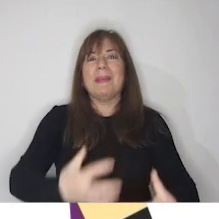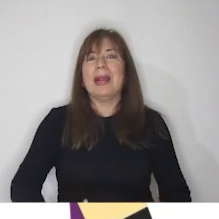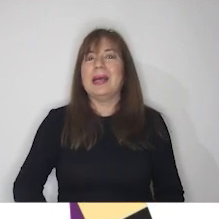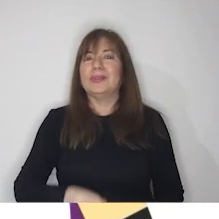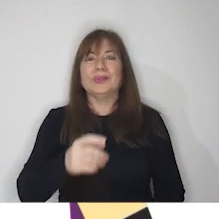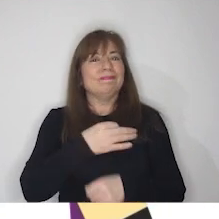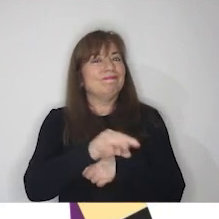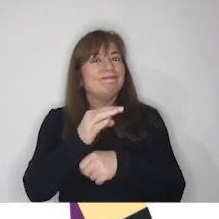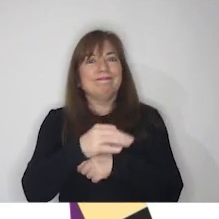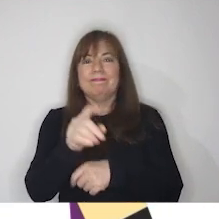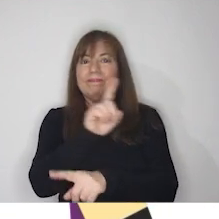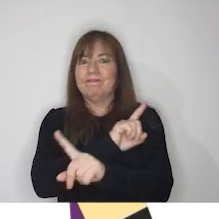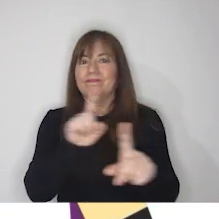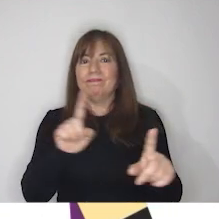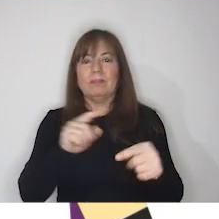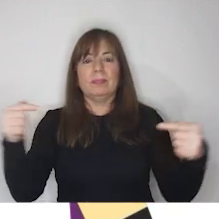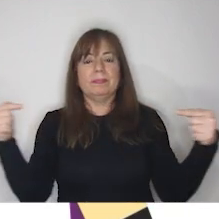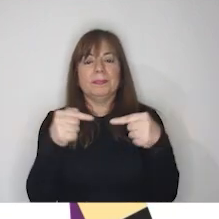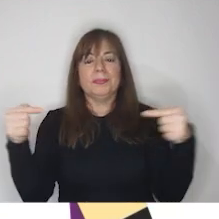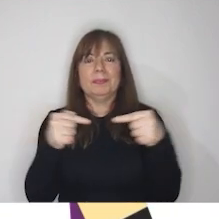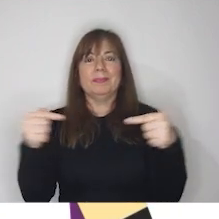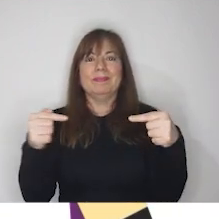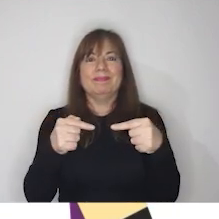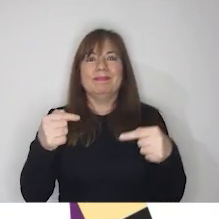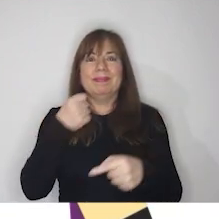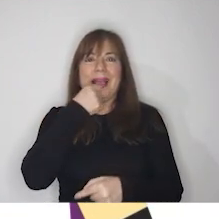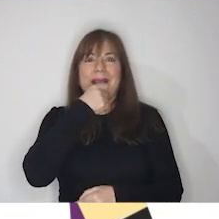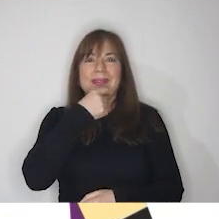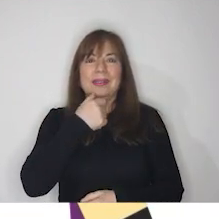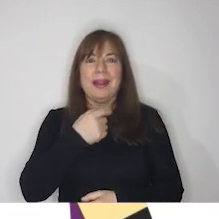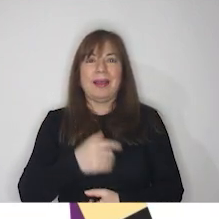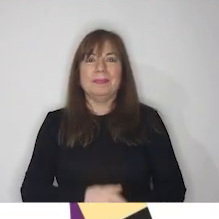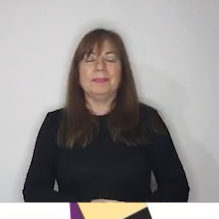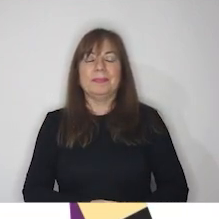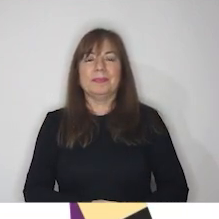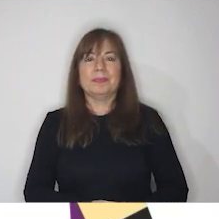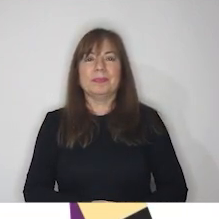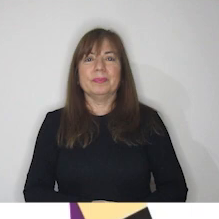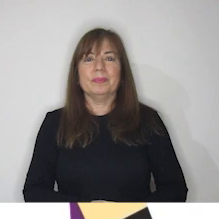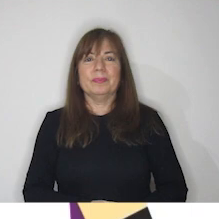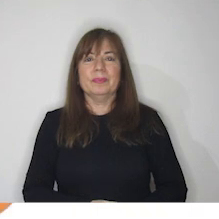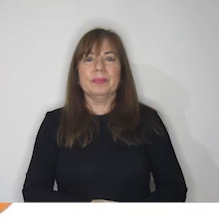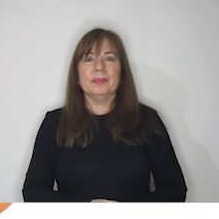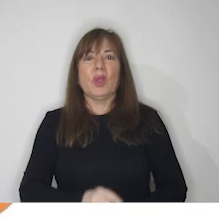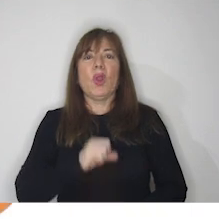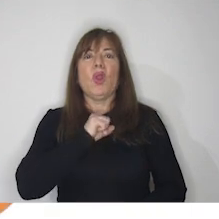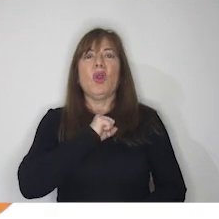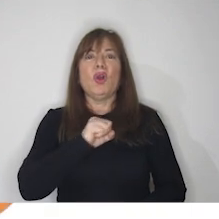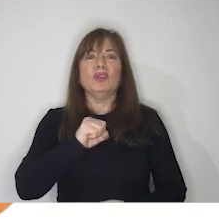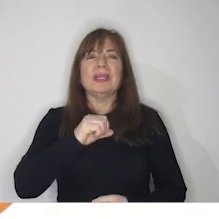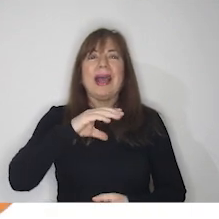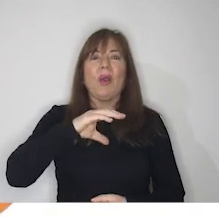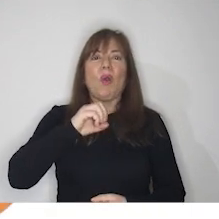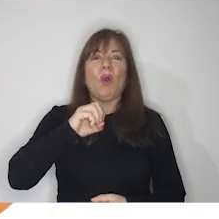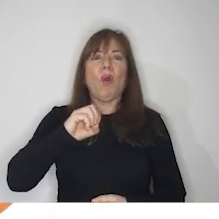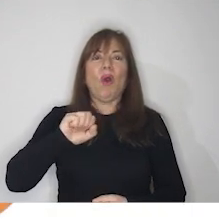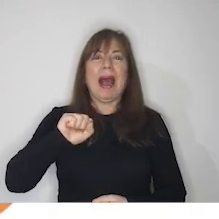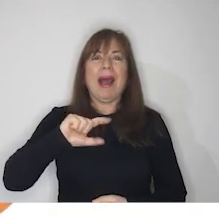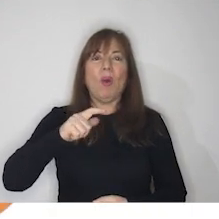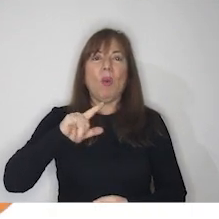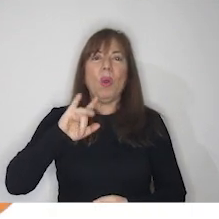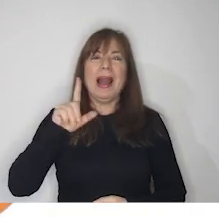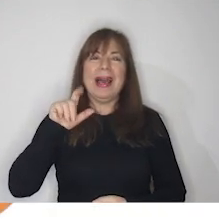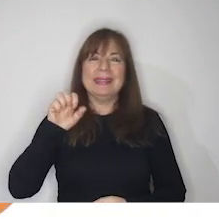iniciar método anticonceptivo con pastillas, sin embargo según las guías nacionales no se recomiendan por interferir con las medicinas